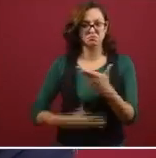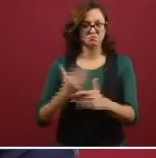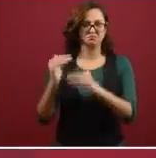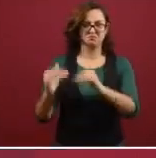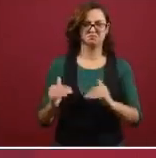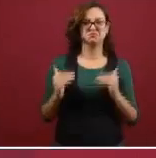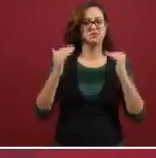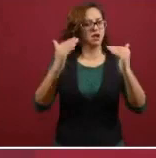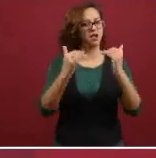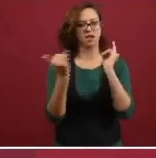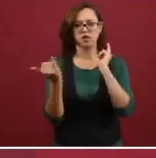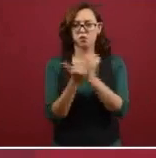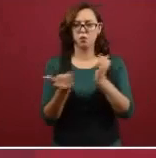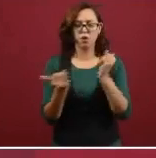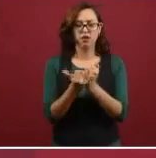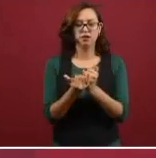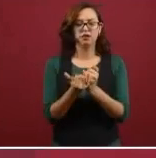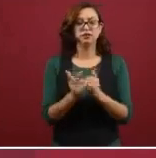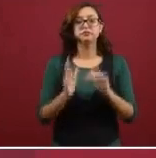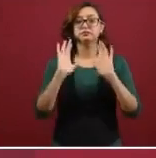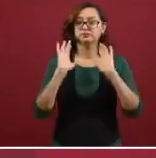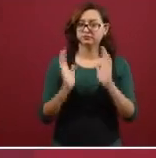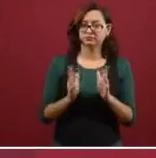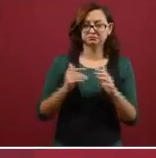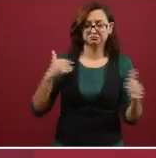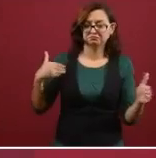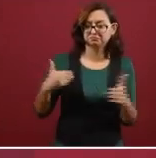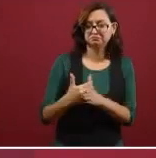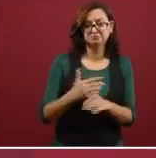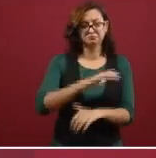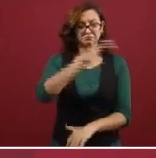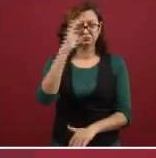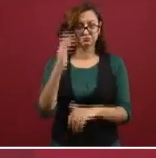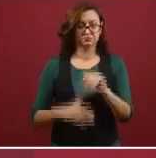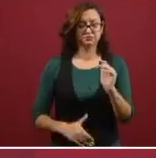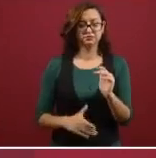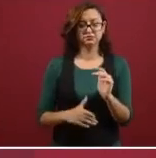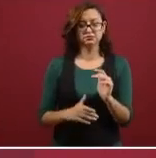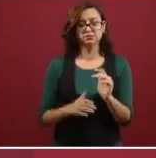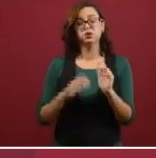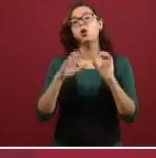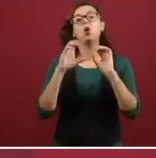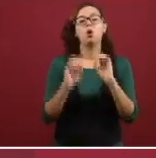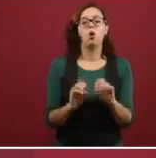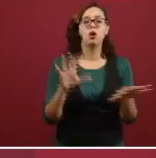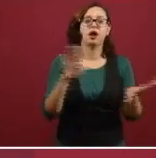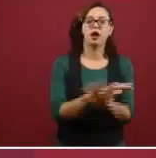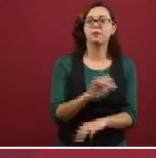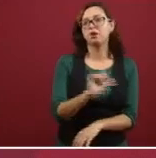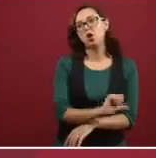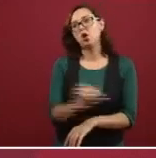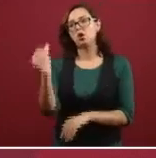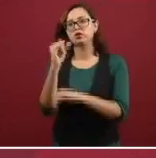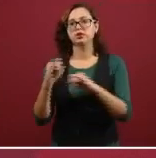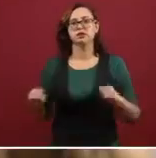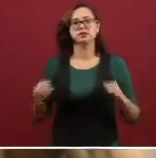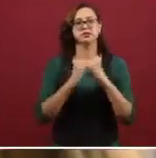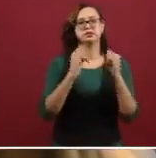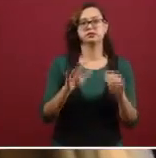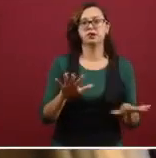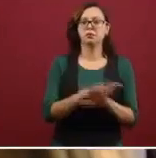cuando terminaban de su encargo o pasaban a ocupar otro